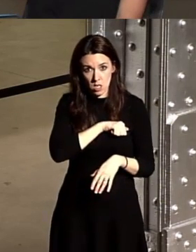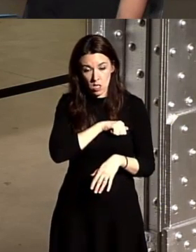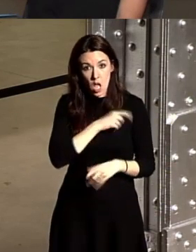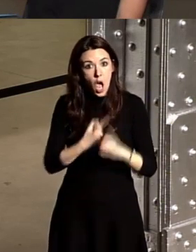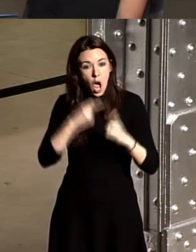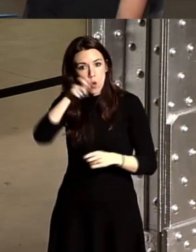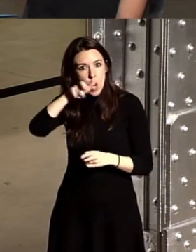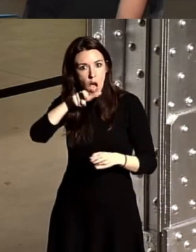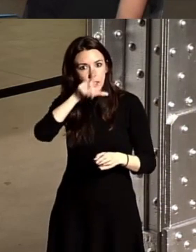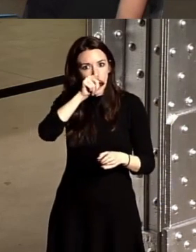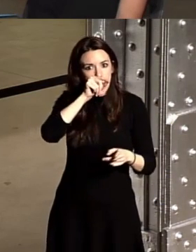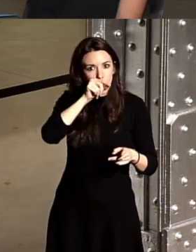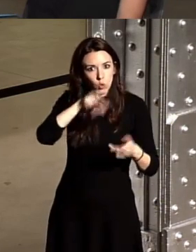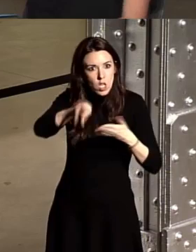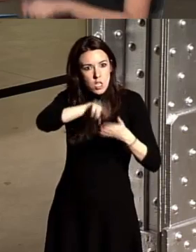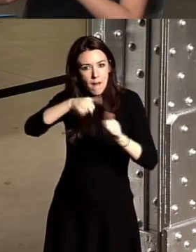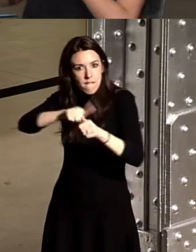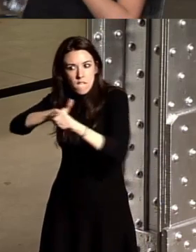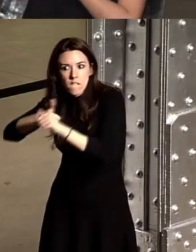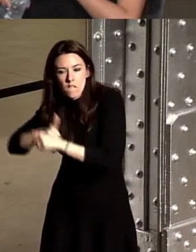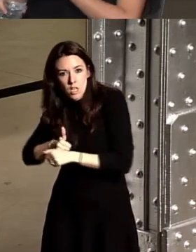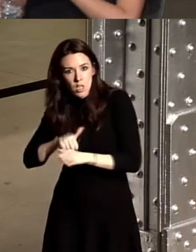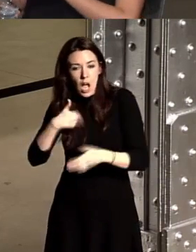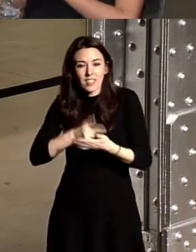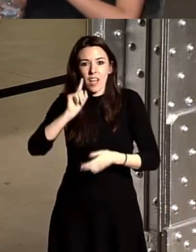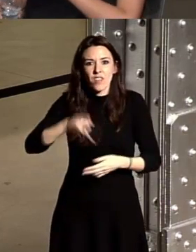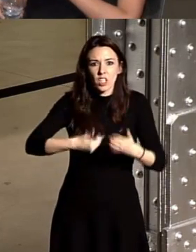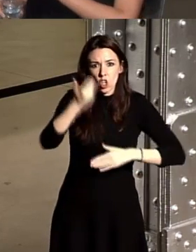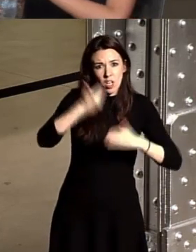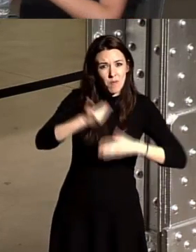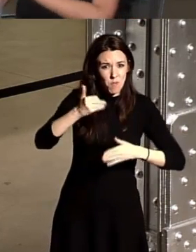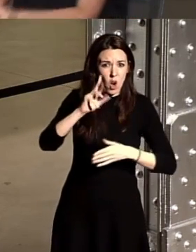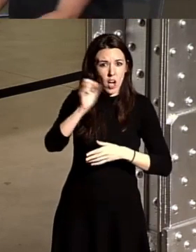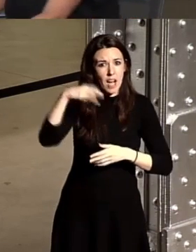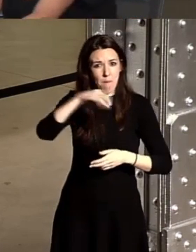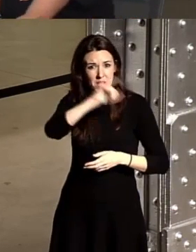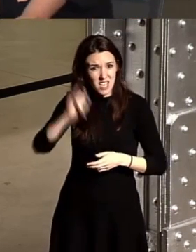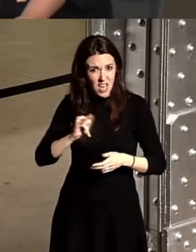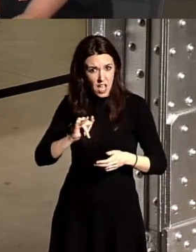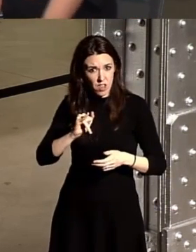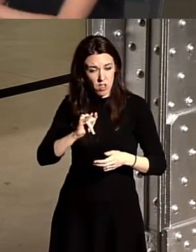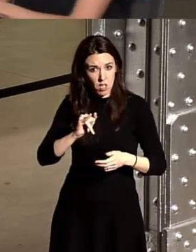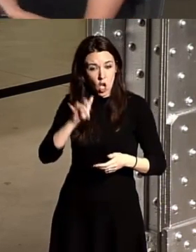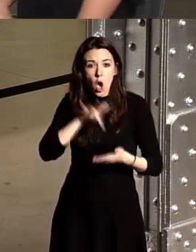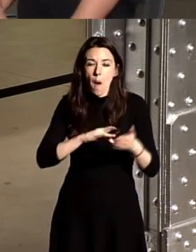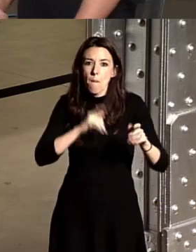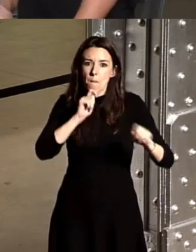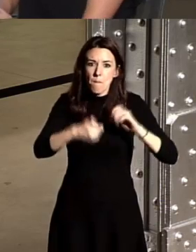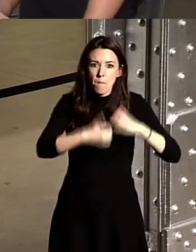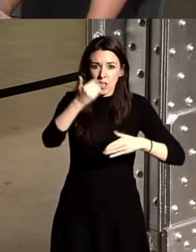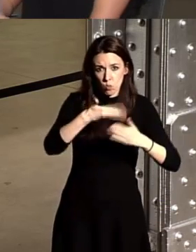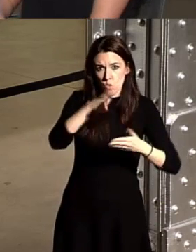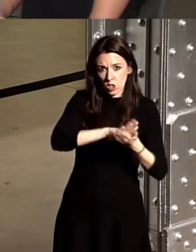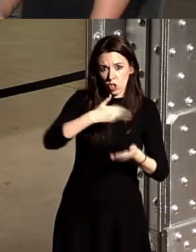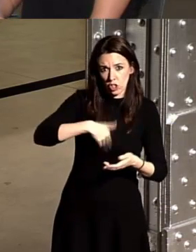gente que retitubeó, incluso algunos directores de periódicos como Pedro J. Ramírez. Y teníamos un periodista aquí que ya murió, Enrique Meneses, que